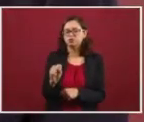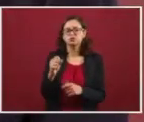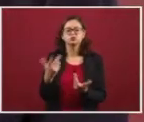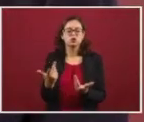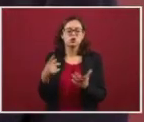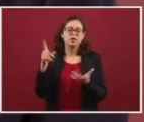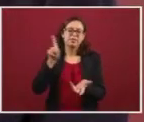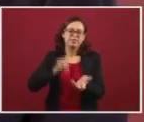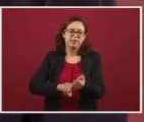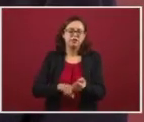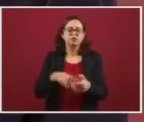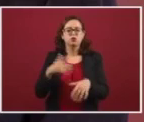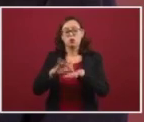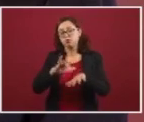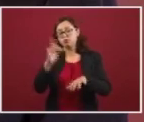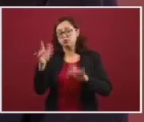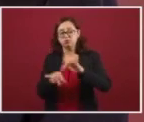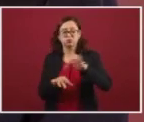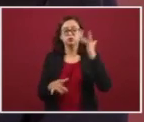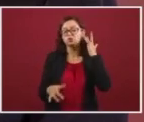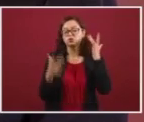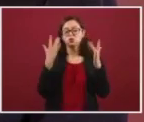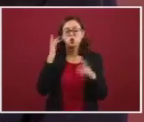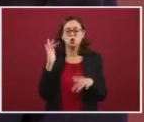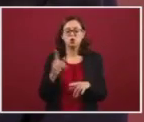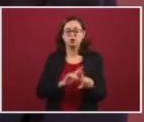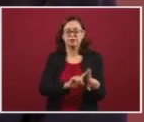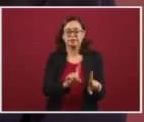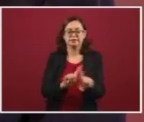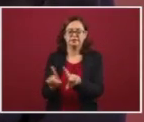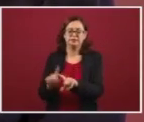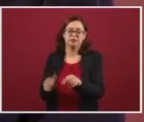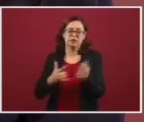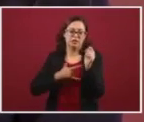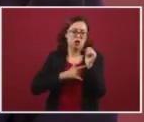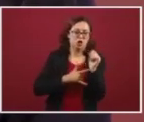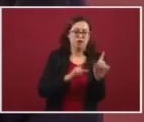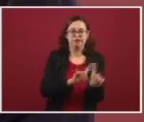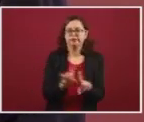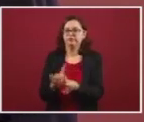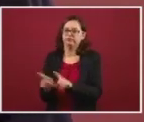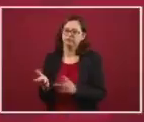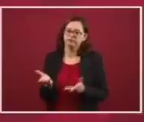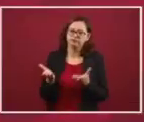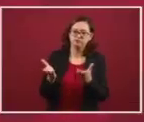Es muy importante que se tenga la información